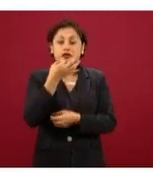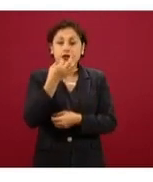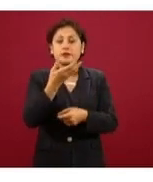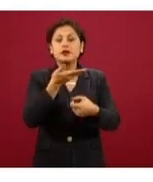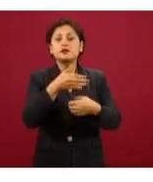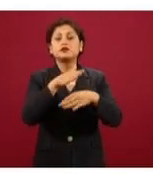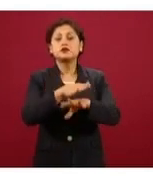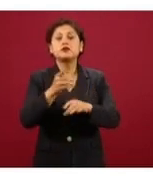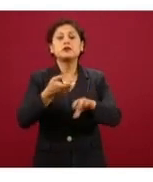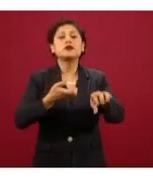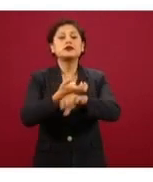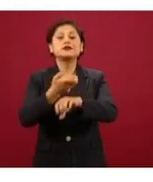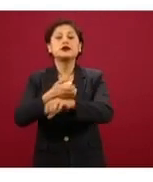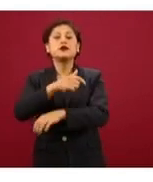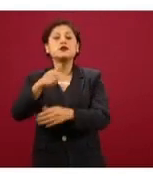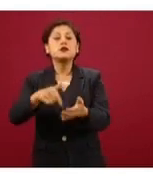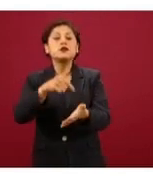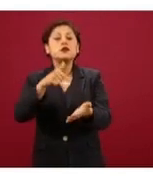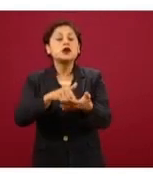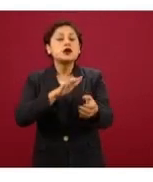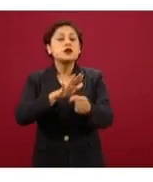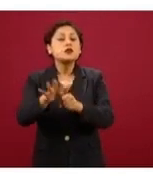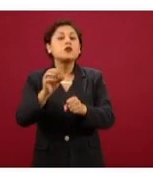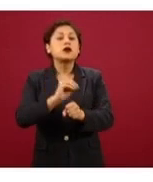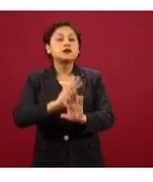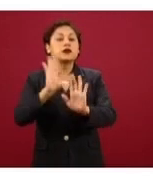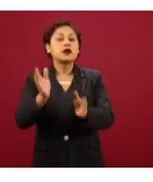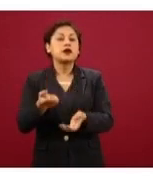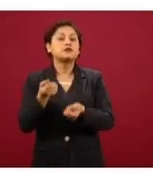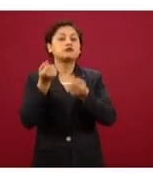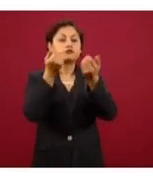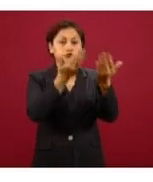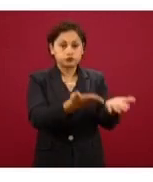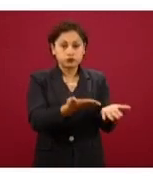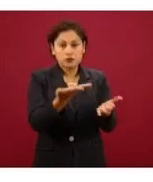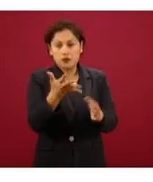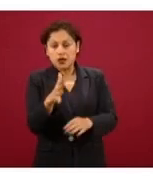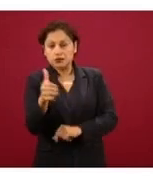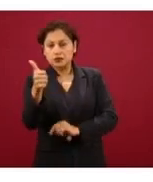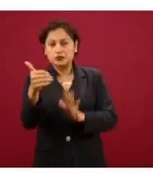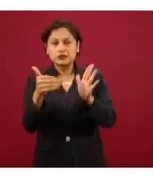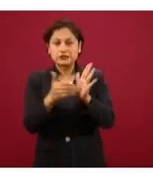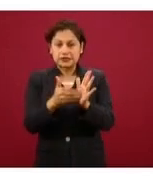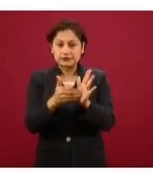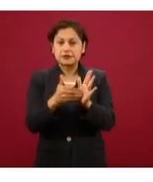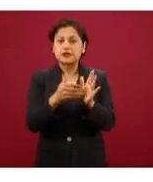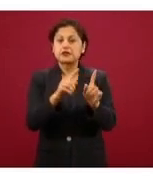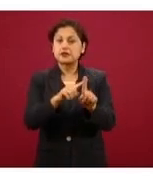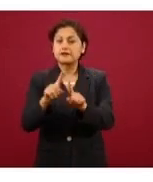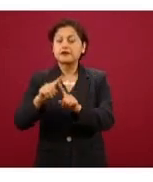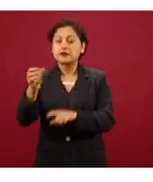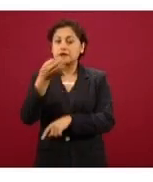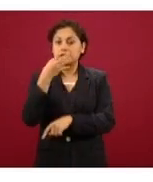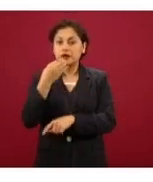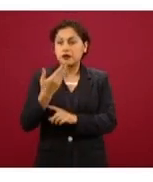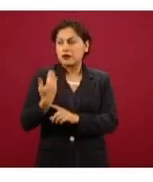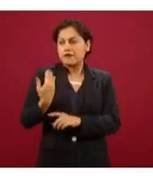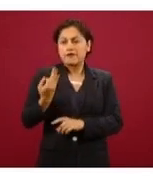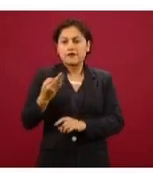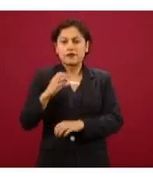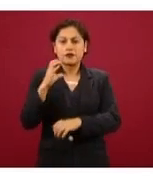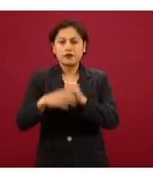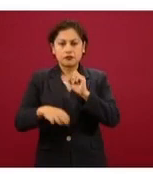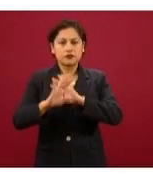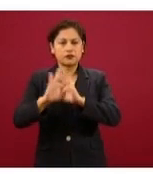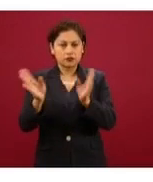estados en los que se han entregado este último embarque de casi 6,000 piezas al final de febrero. Pero esto va a